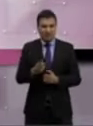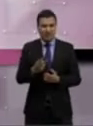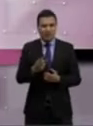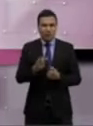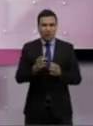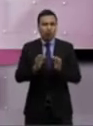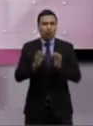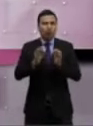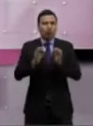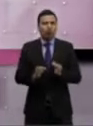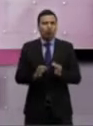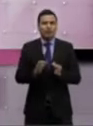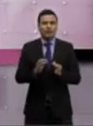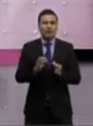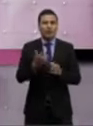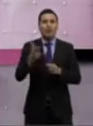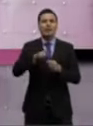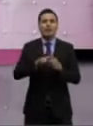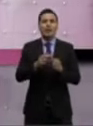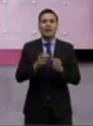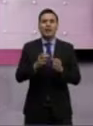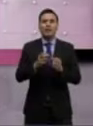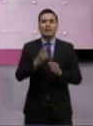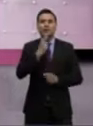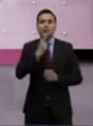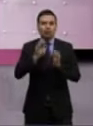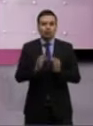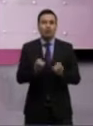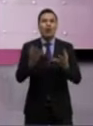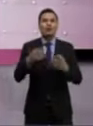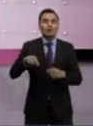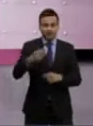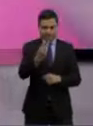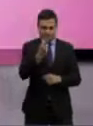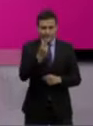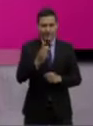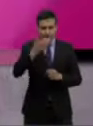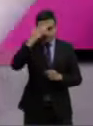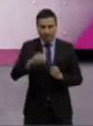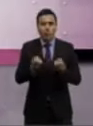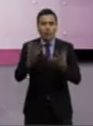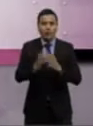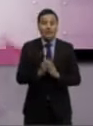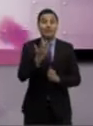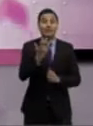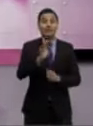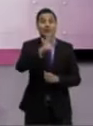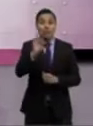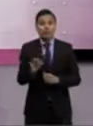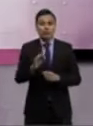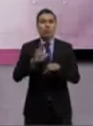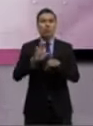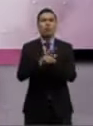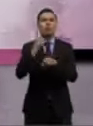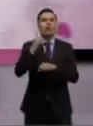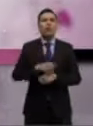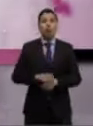van a poder recuperar? Volteame a ver, Gilberto, ¿sabes cuántos se van a poder recuperar? El 50%, porque los